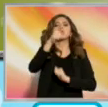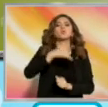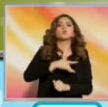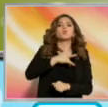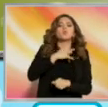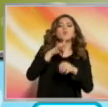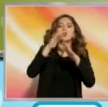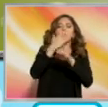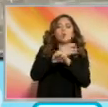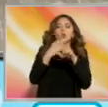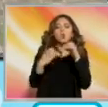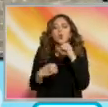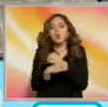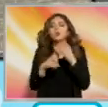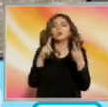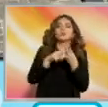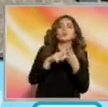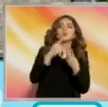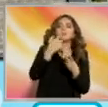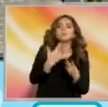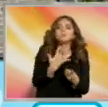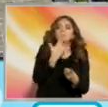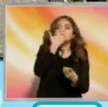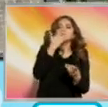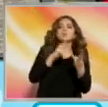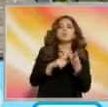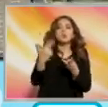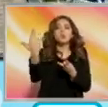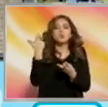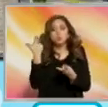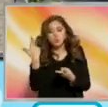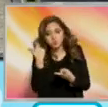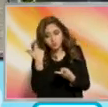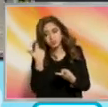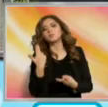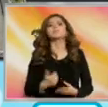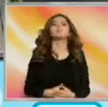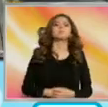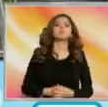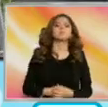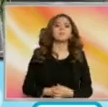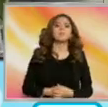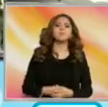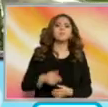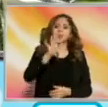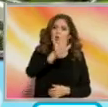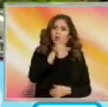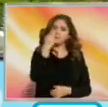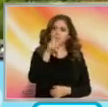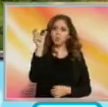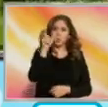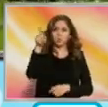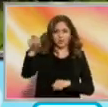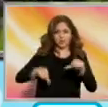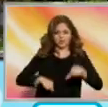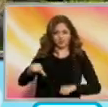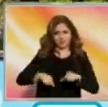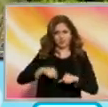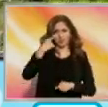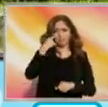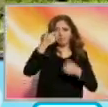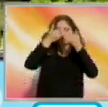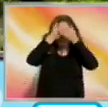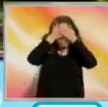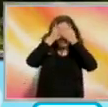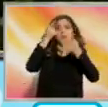texturas, olores, sonidos. Entonces es también muy interesante. Y esto es como una manera también de sensibilizar, ¿no? Exactamente. Y